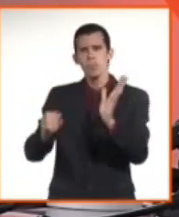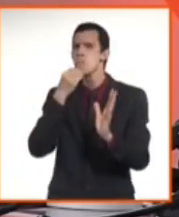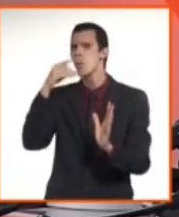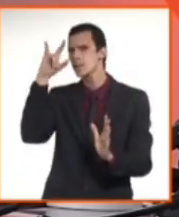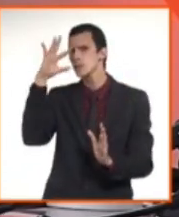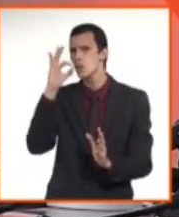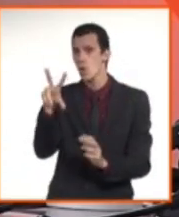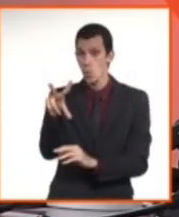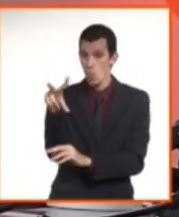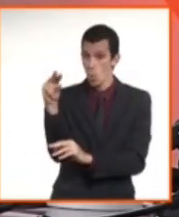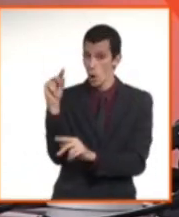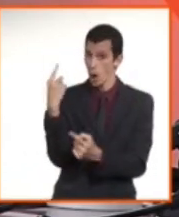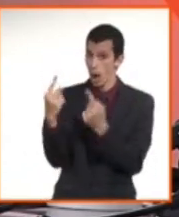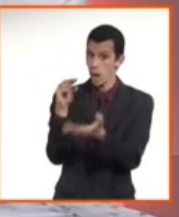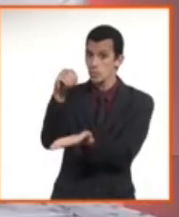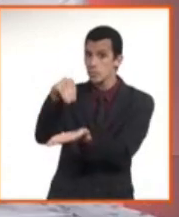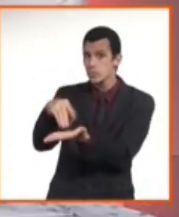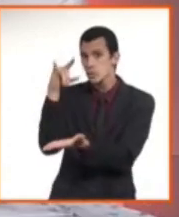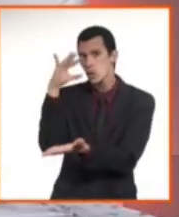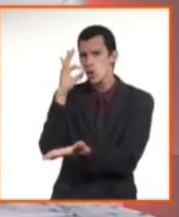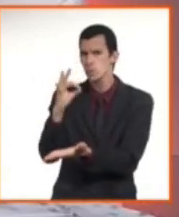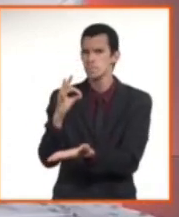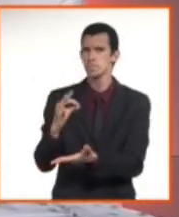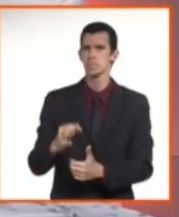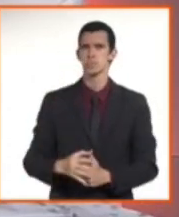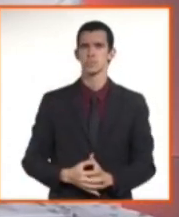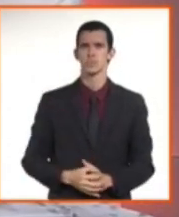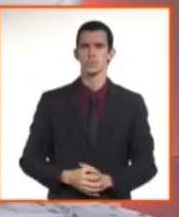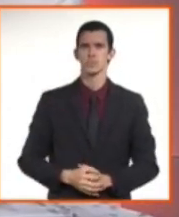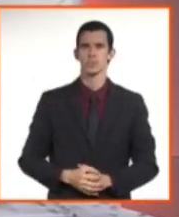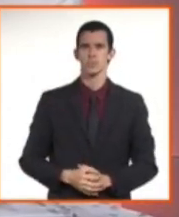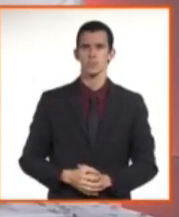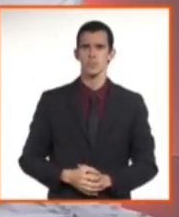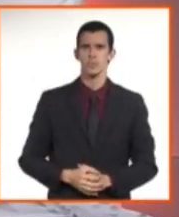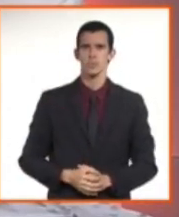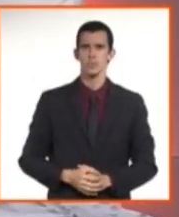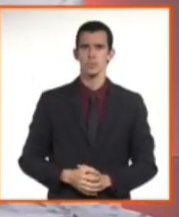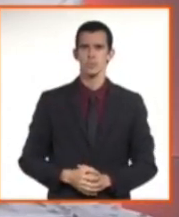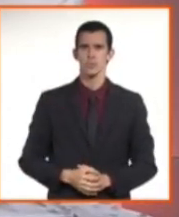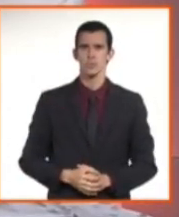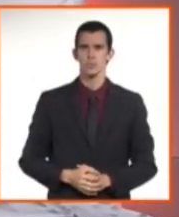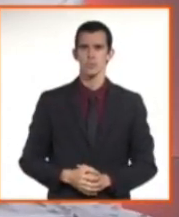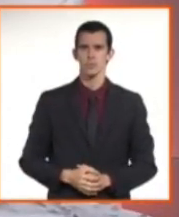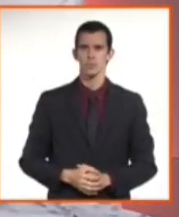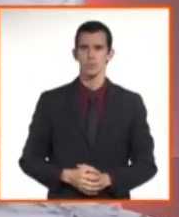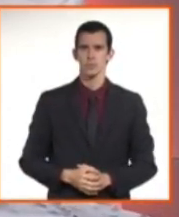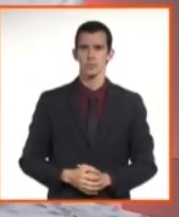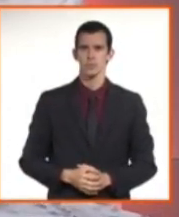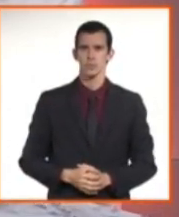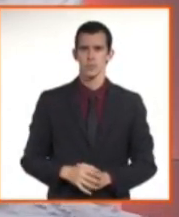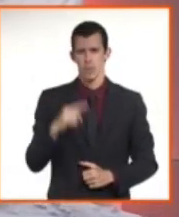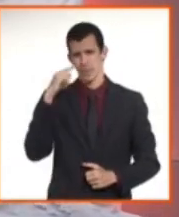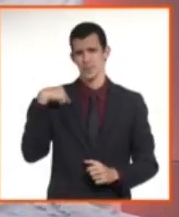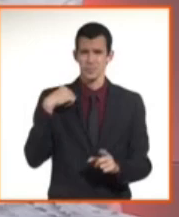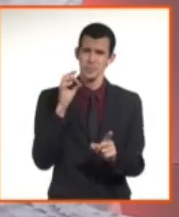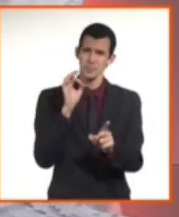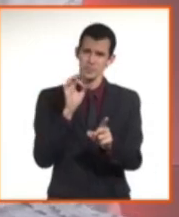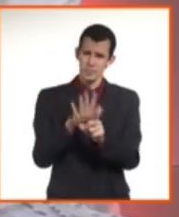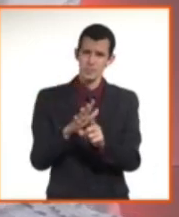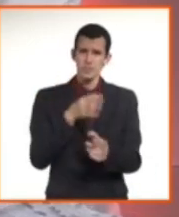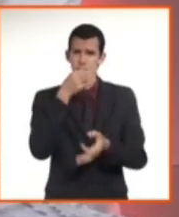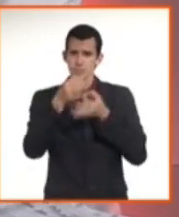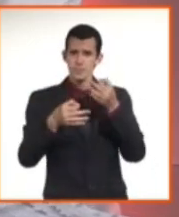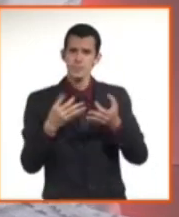Sí, Randy, bueno, como expliqué inicialmente, el sistema se irá recuperando gradualmente. Bueno, y aquí algunos,